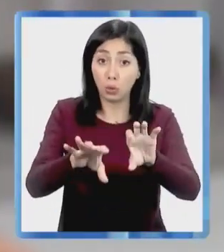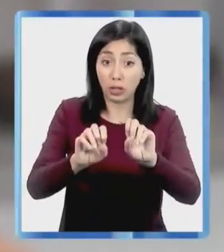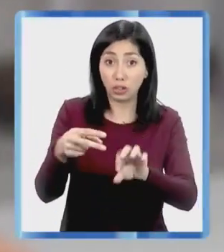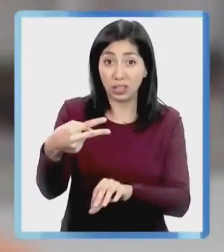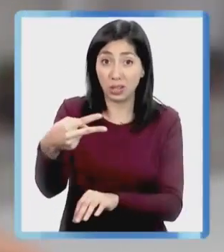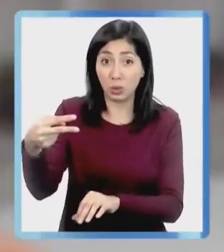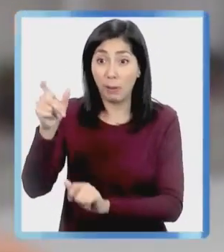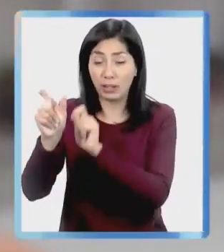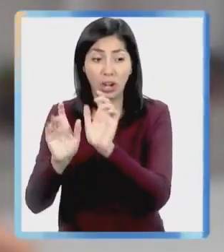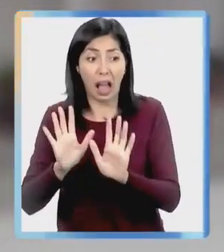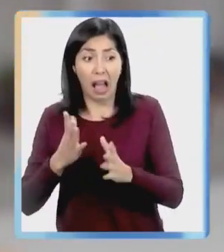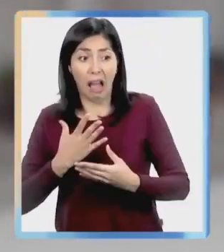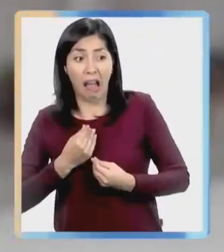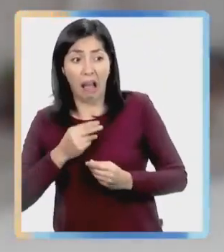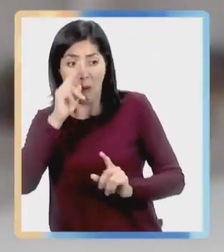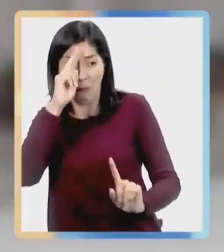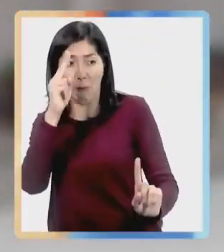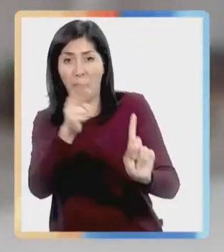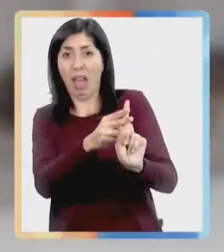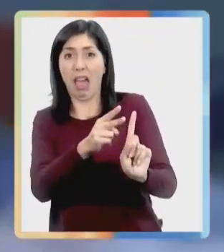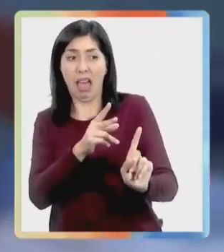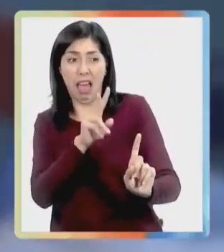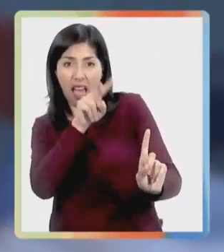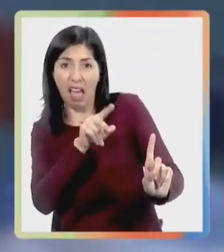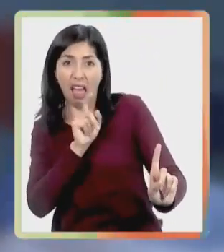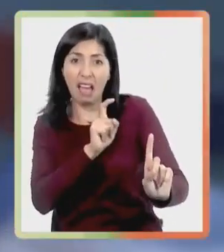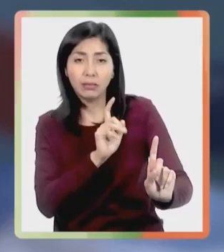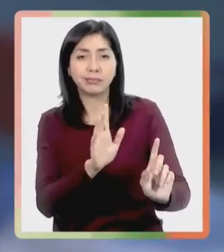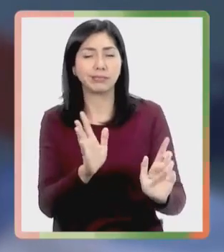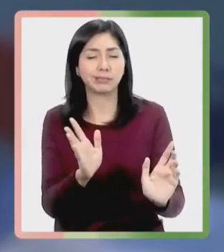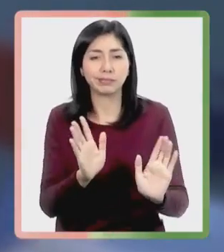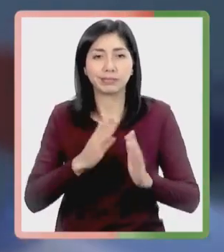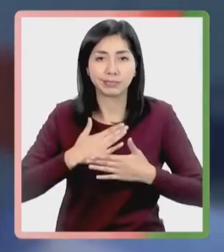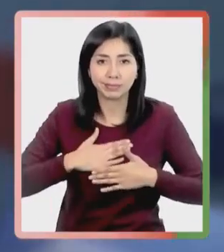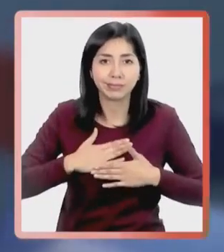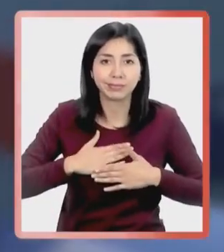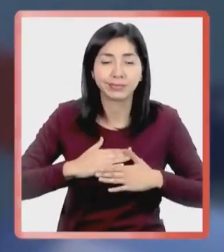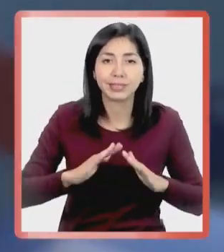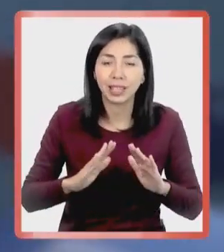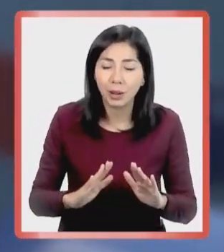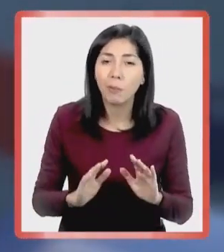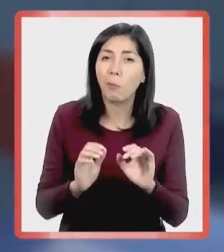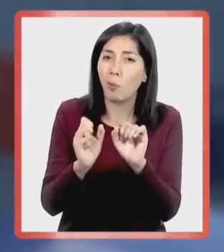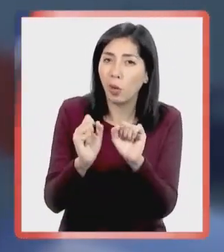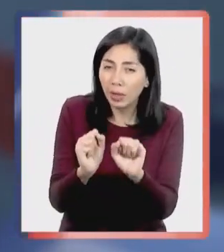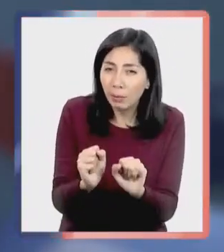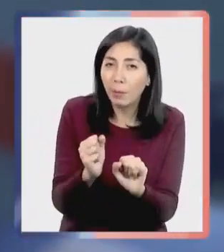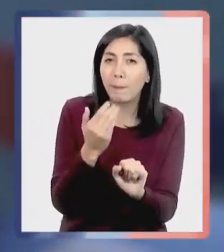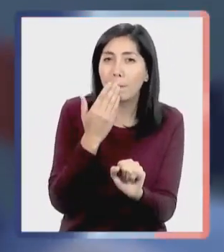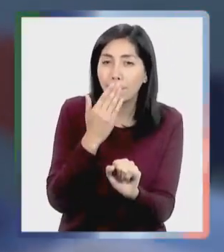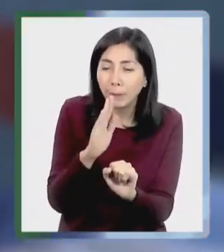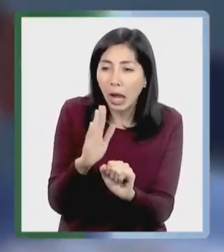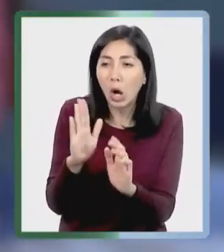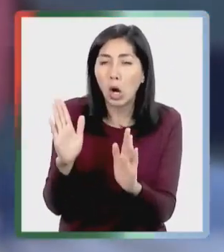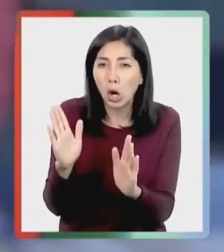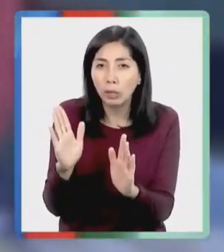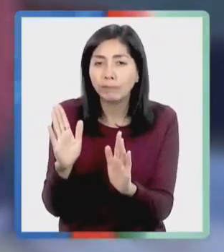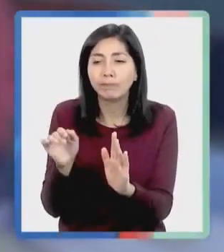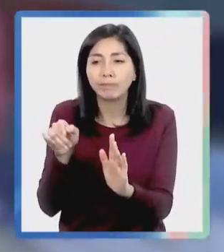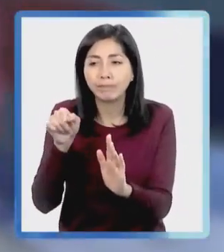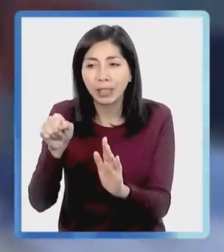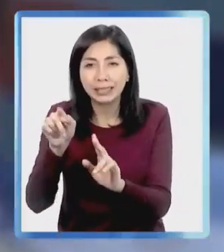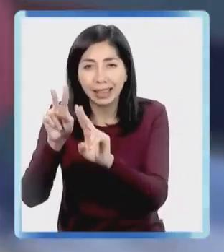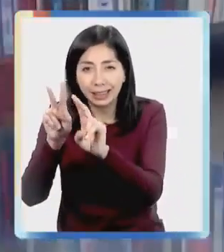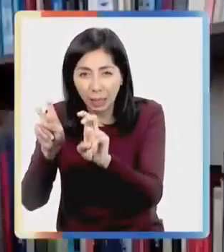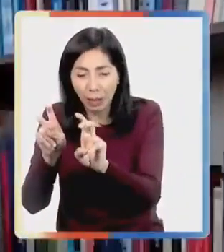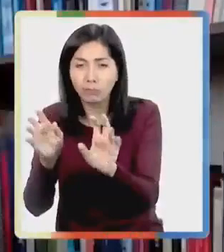como decías tú, o en los miedos y en las discrepancias. Y la verdad es que si pudiéramos devanar un poco más finamente, digamos, esta